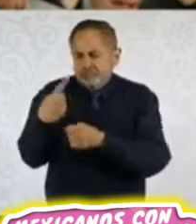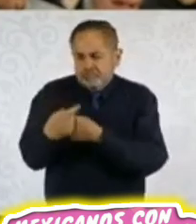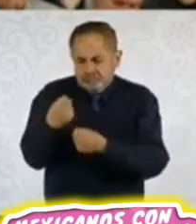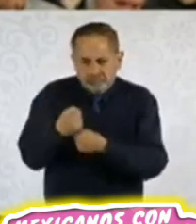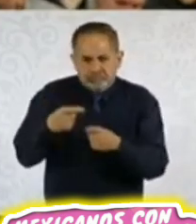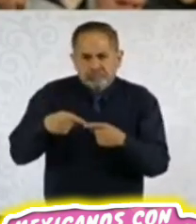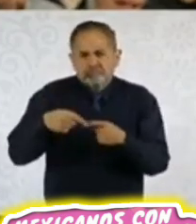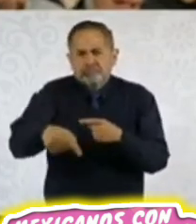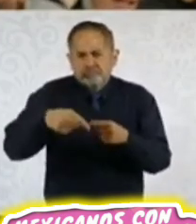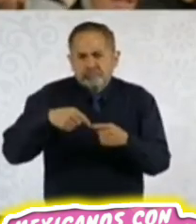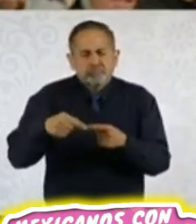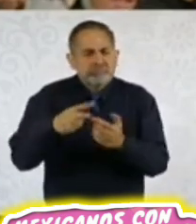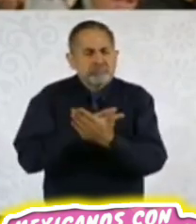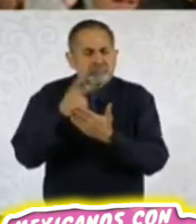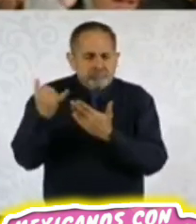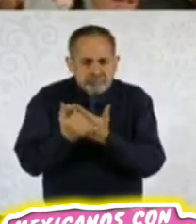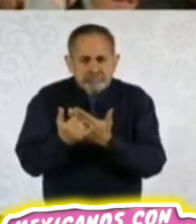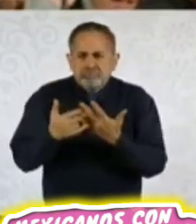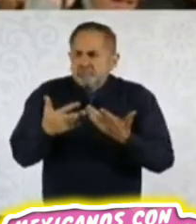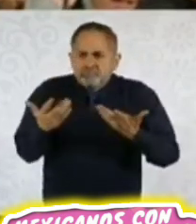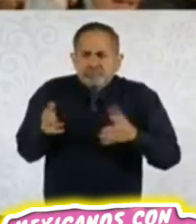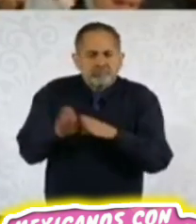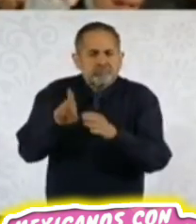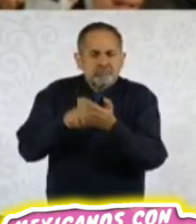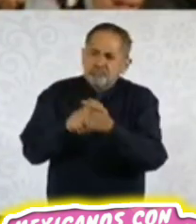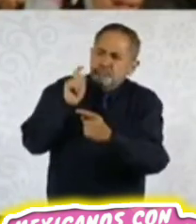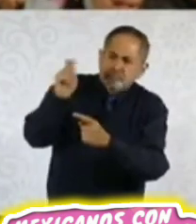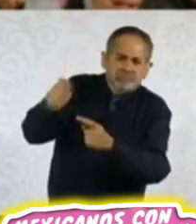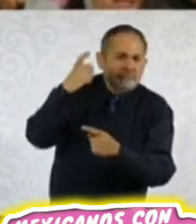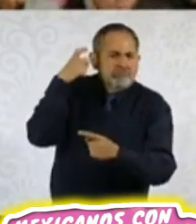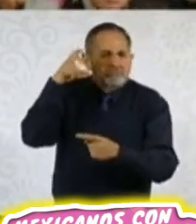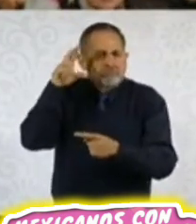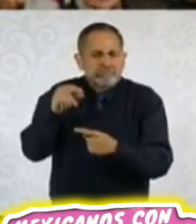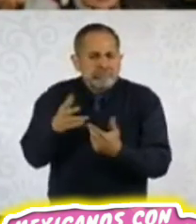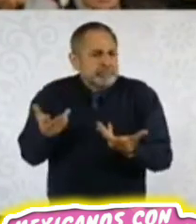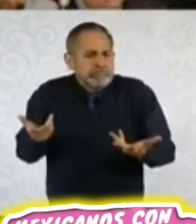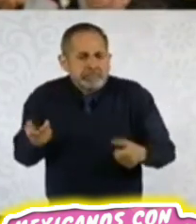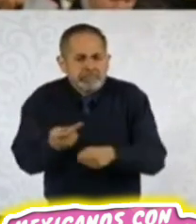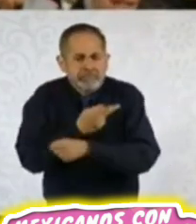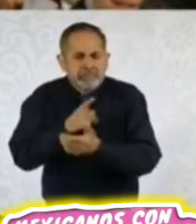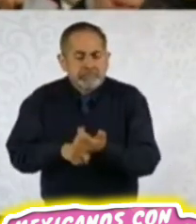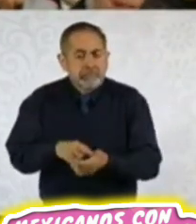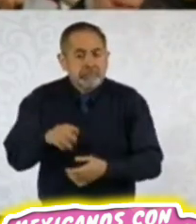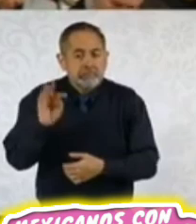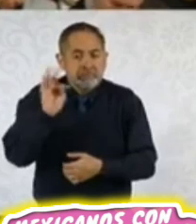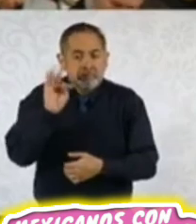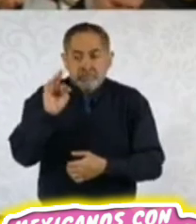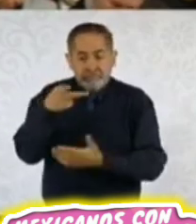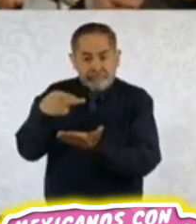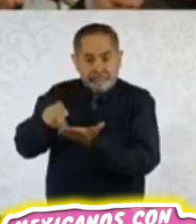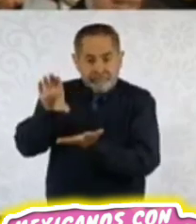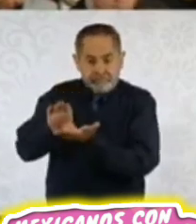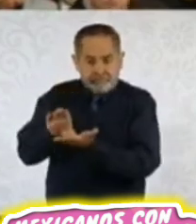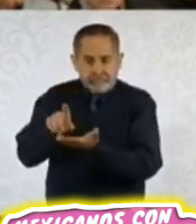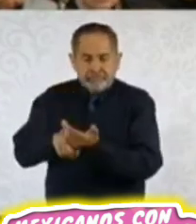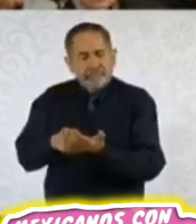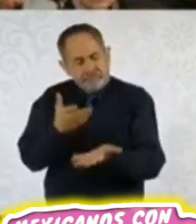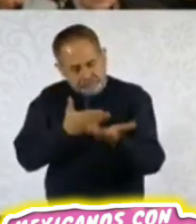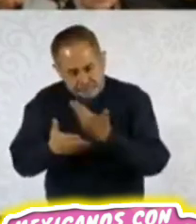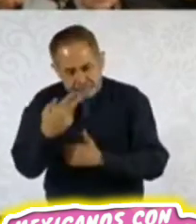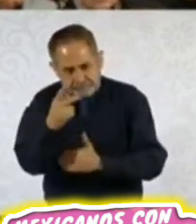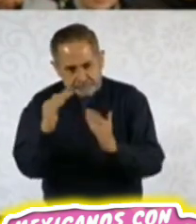este año, qué proyectos vienen para el Estado de Quintana Roo, si a lo mejor Playa del Carmen, que pues ahí tiene su